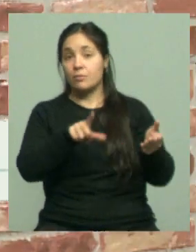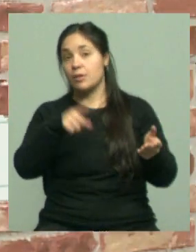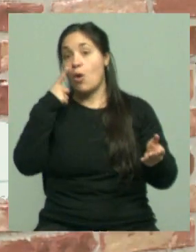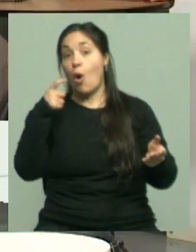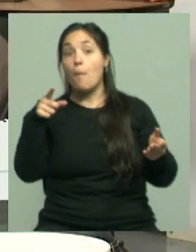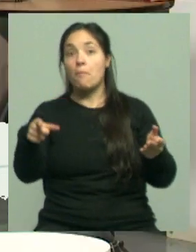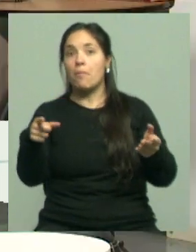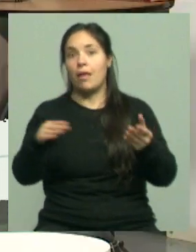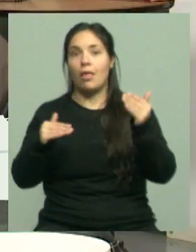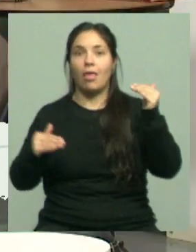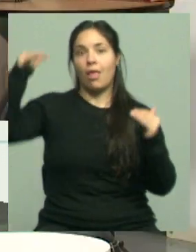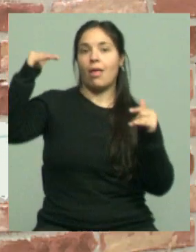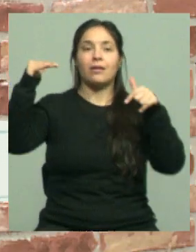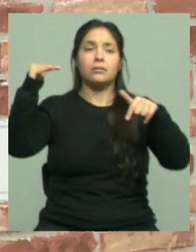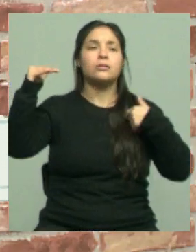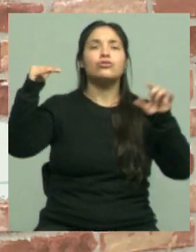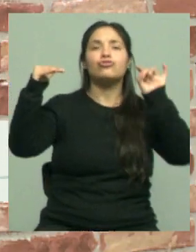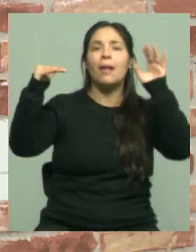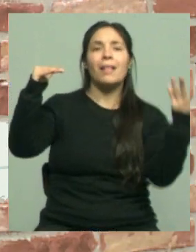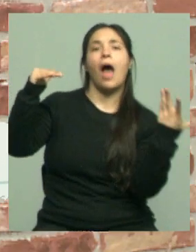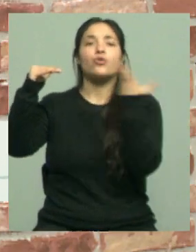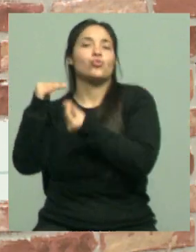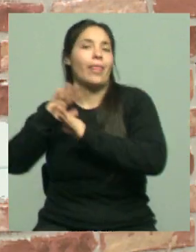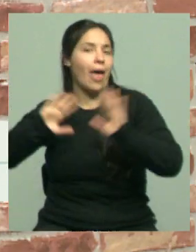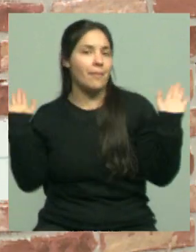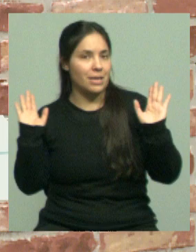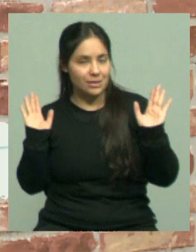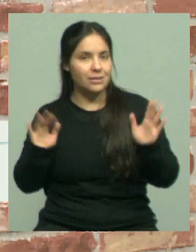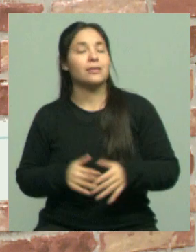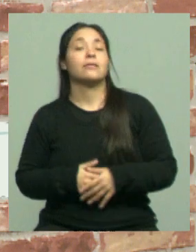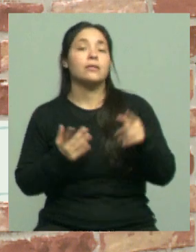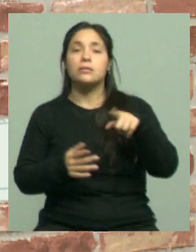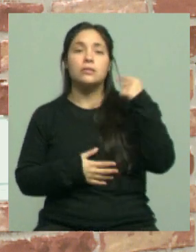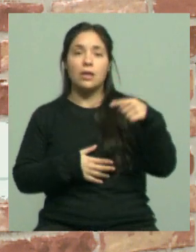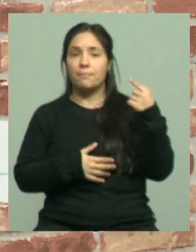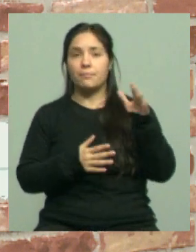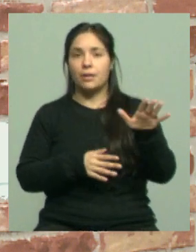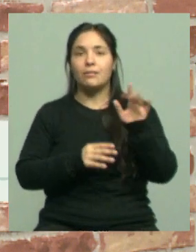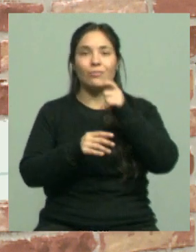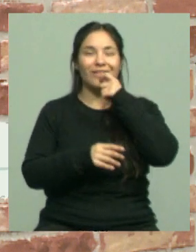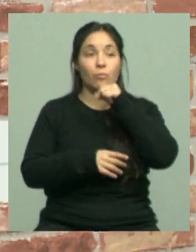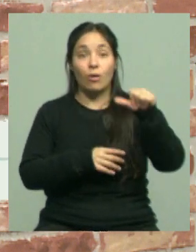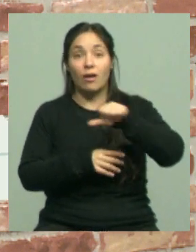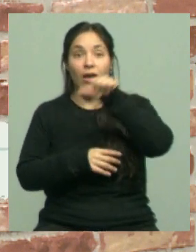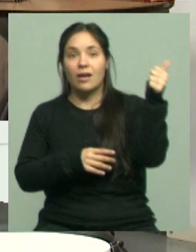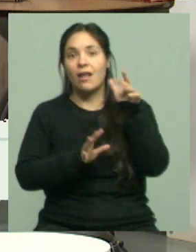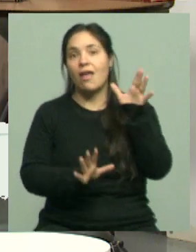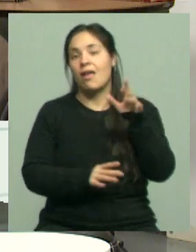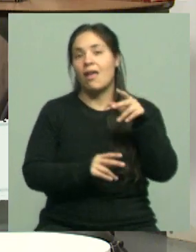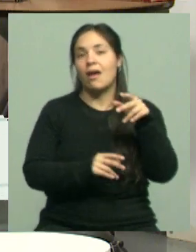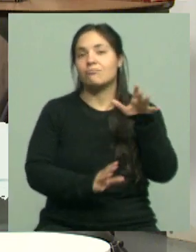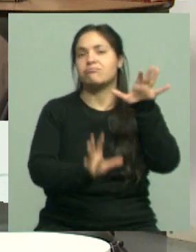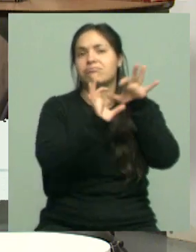Exactamente. Pero roles protagónicos pocos, pero siempre como muy puntuales y el éxito relacionado a otras cosas, ¿no? Claro,